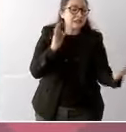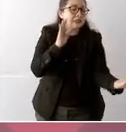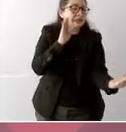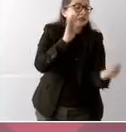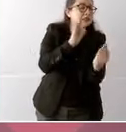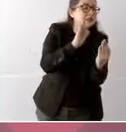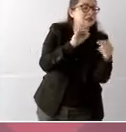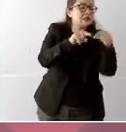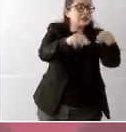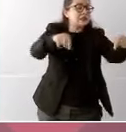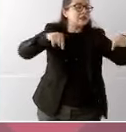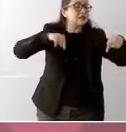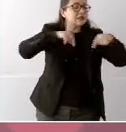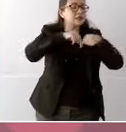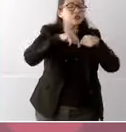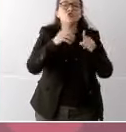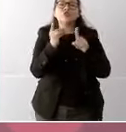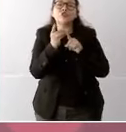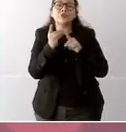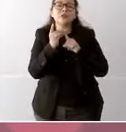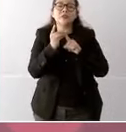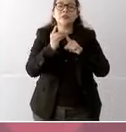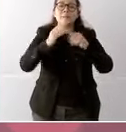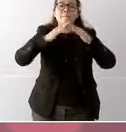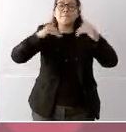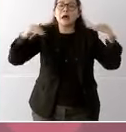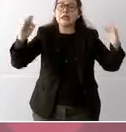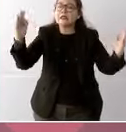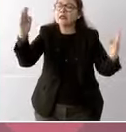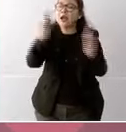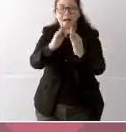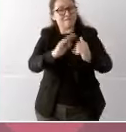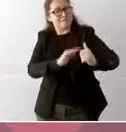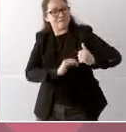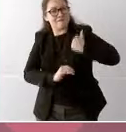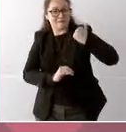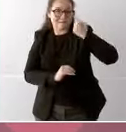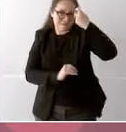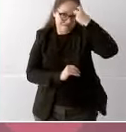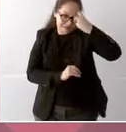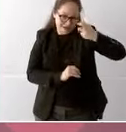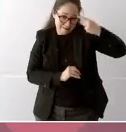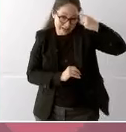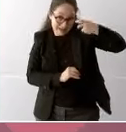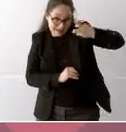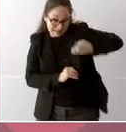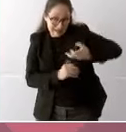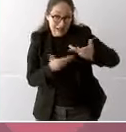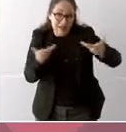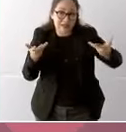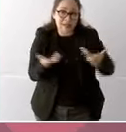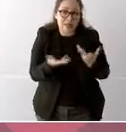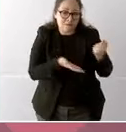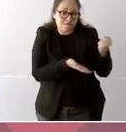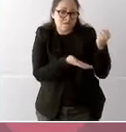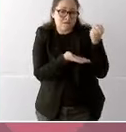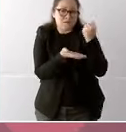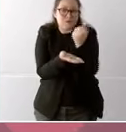a la costa para estas inversiones,